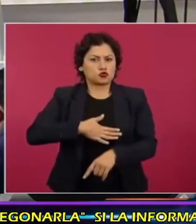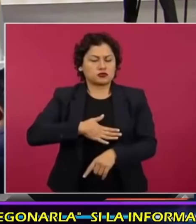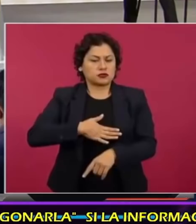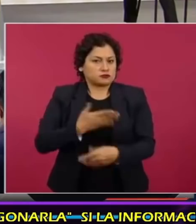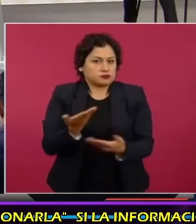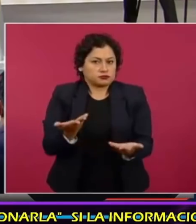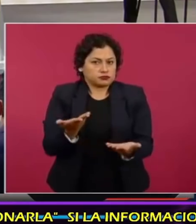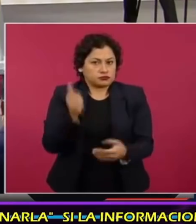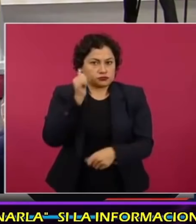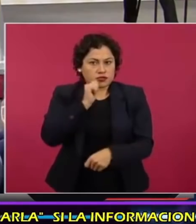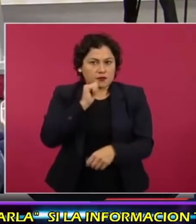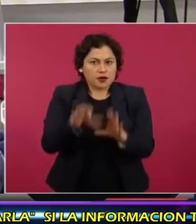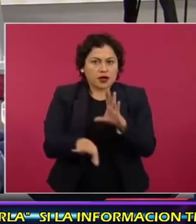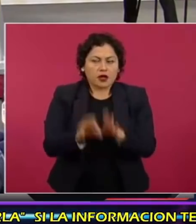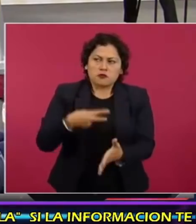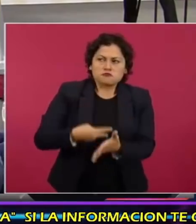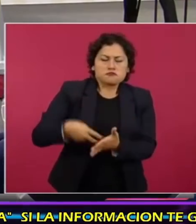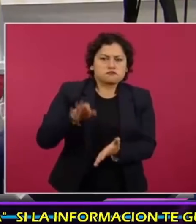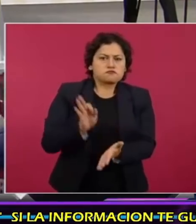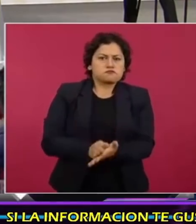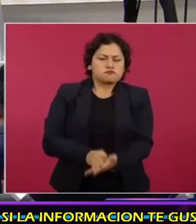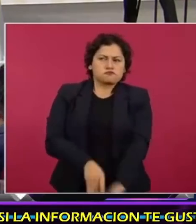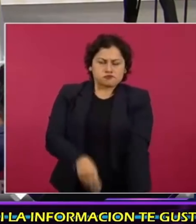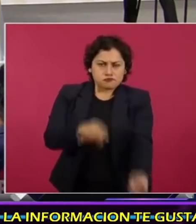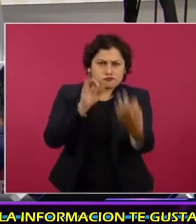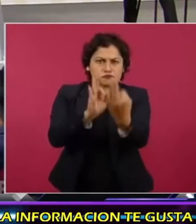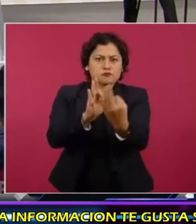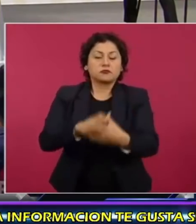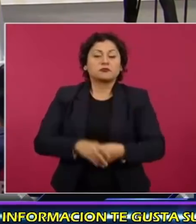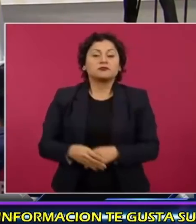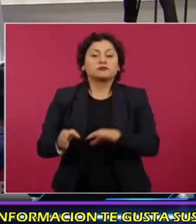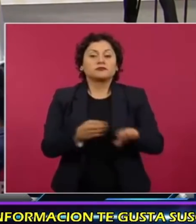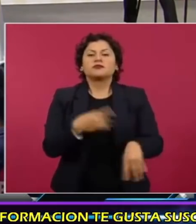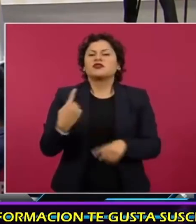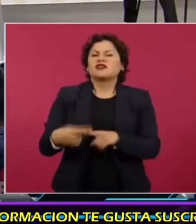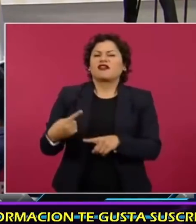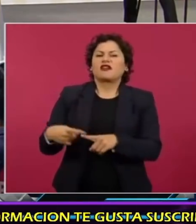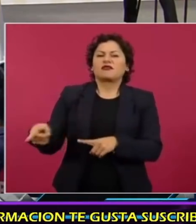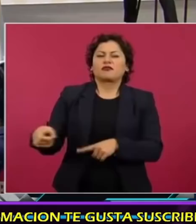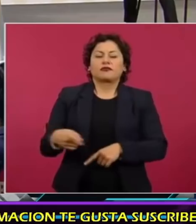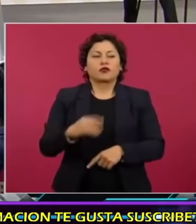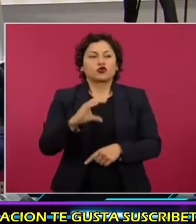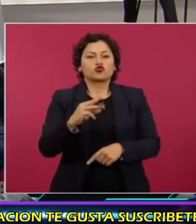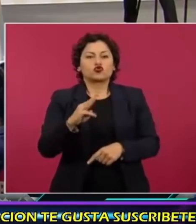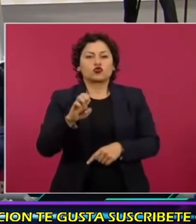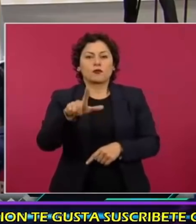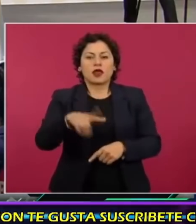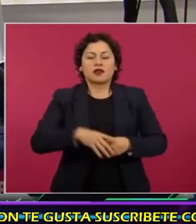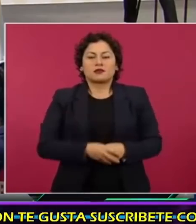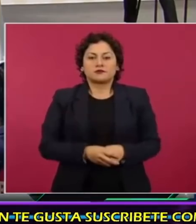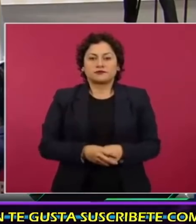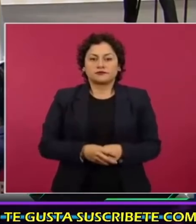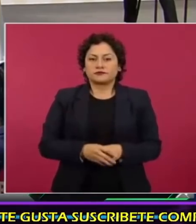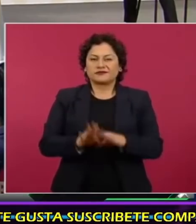¿Quién es ese? Chumel. Sí. Pero no,